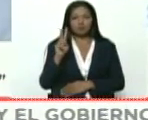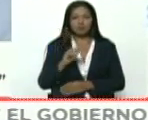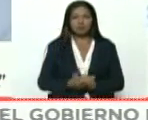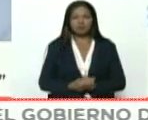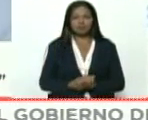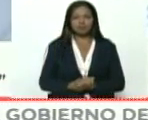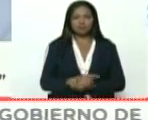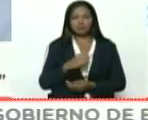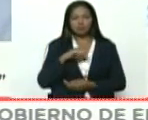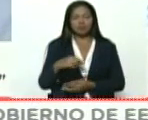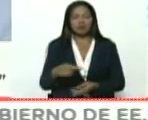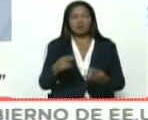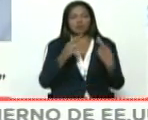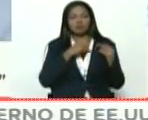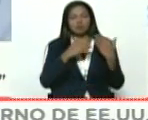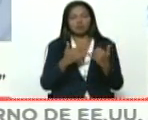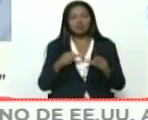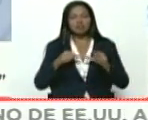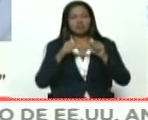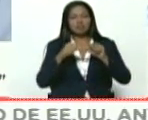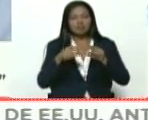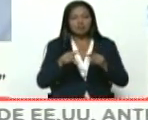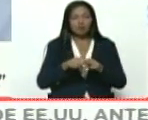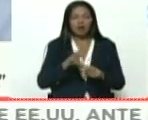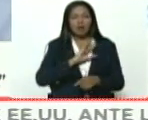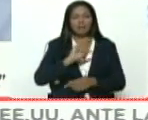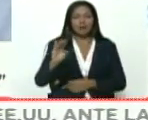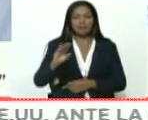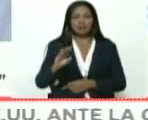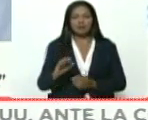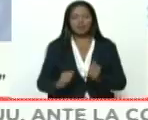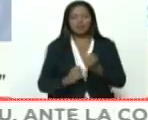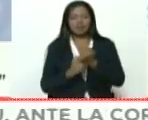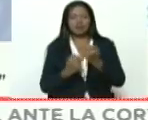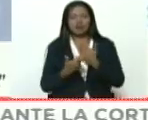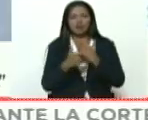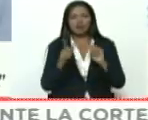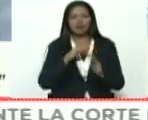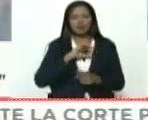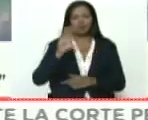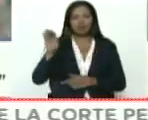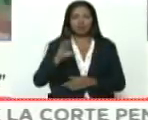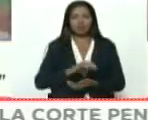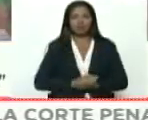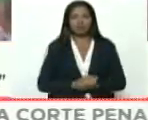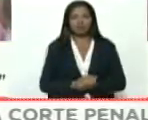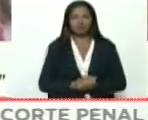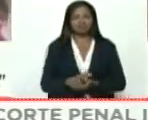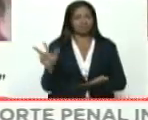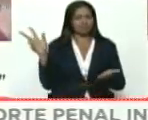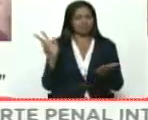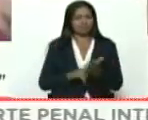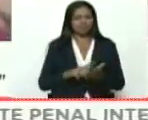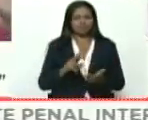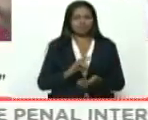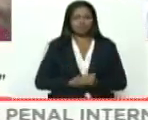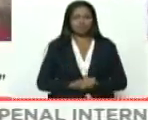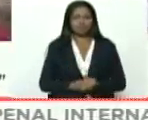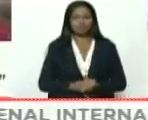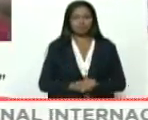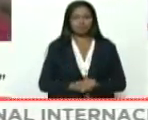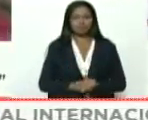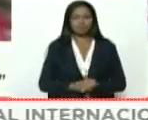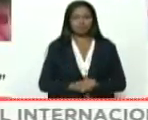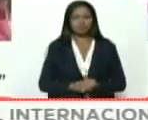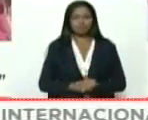gran responsabilidad de mantener la patria, la soberanía y la libertad de nuestro pueblo. Cúmplase